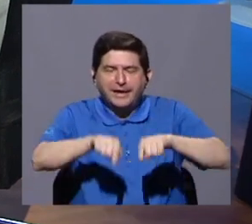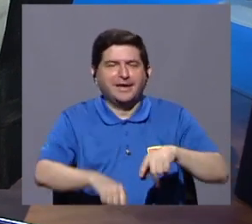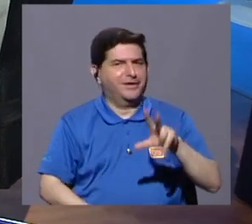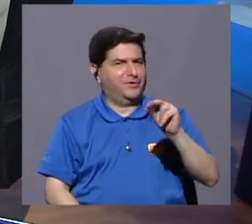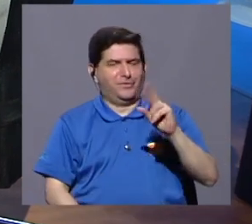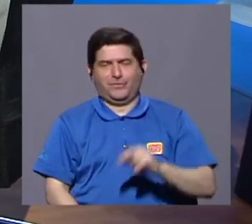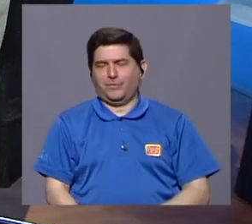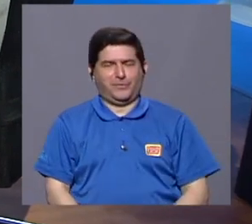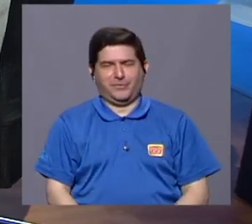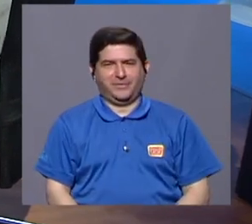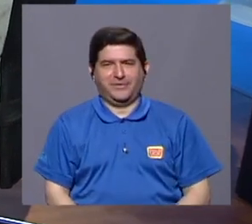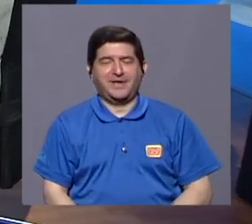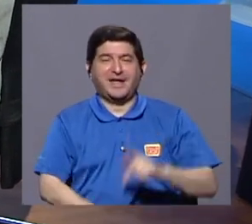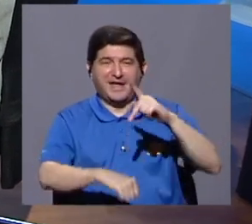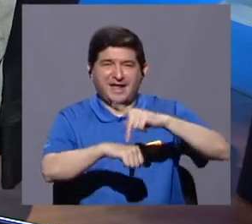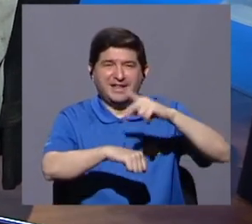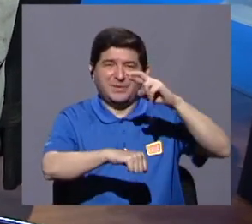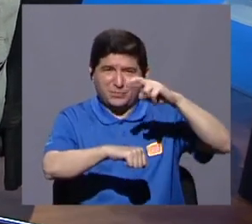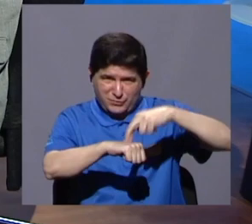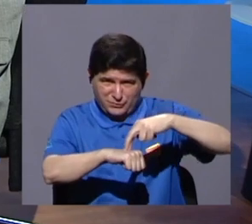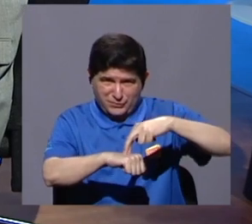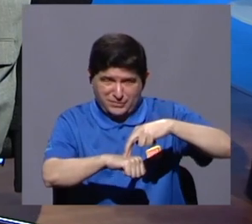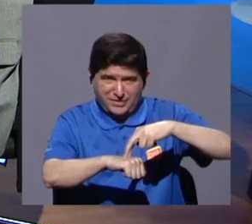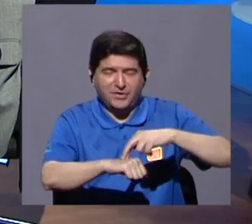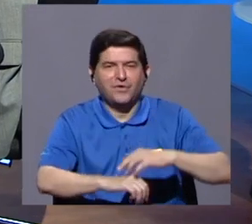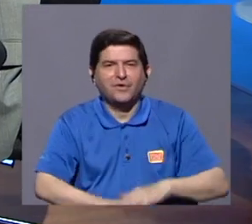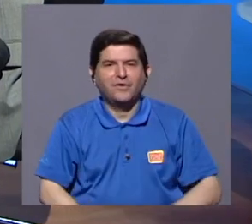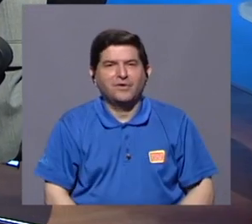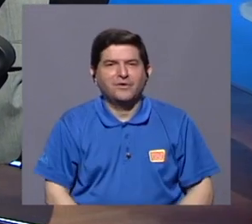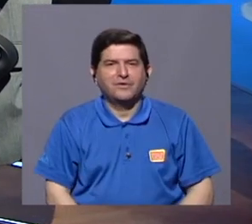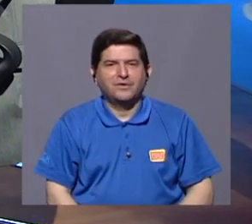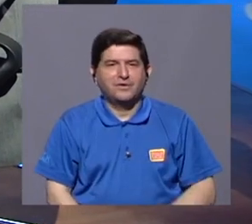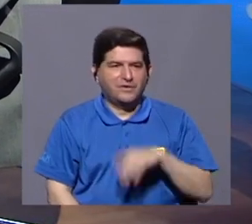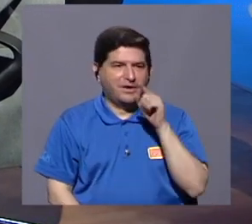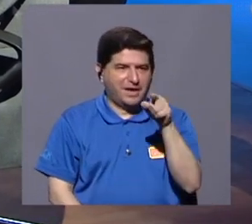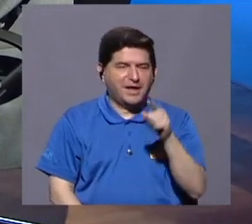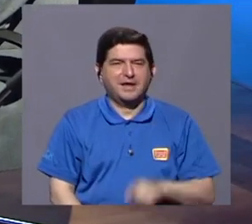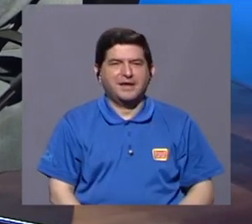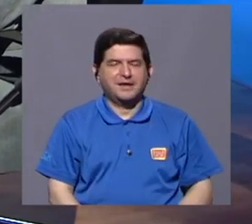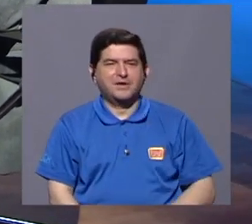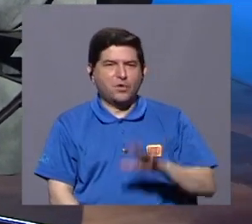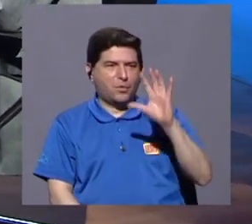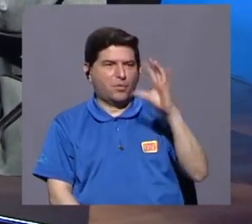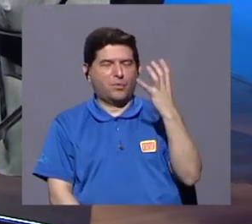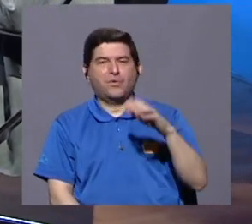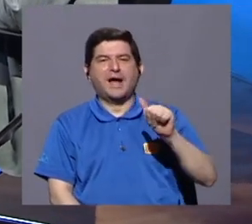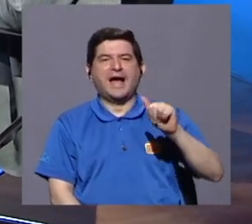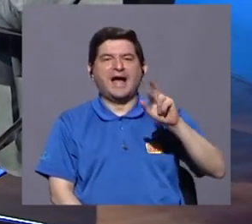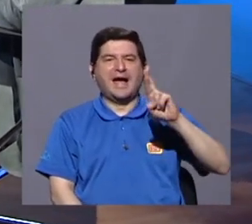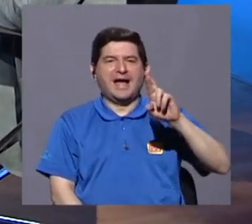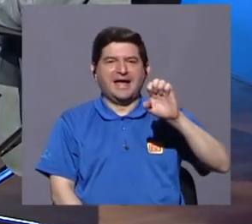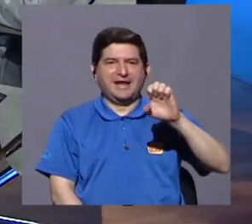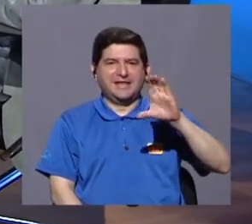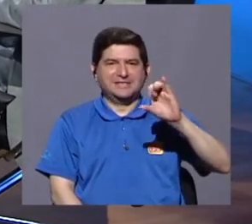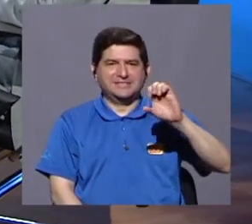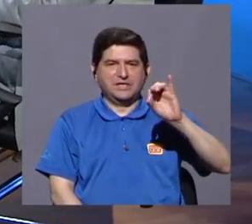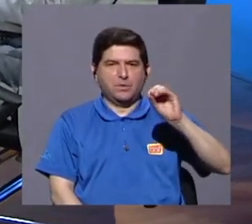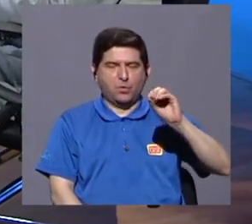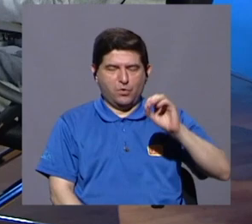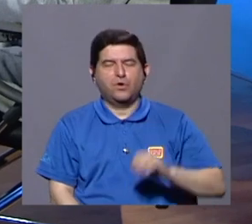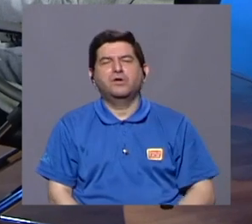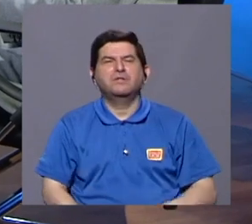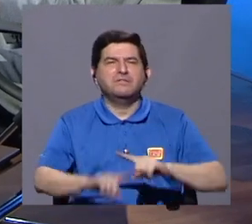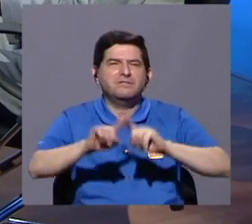el de puerto rico era el telescopio el radiotelescopio agresivo era un poquito diferente